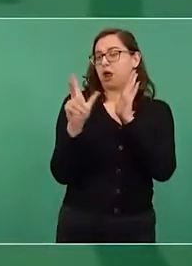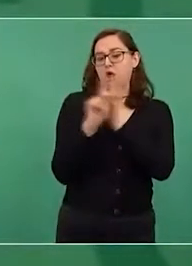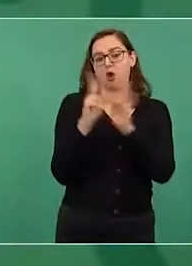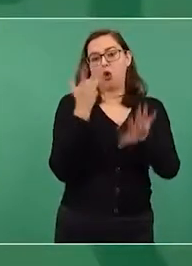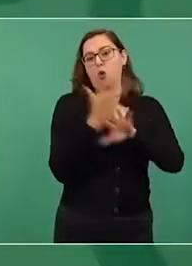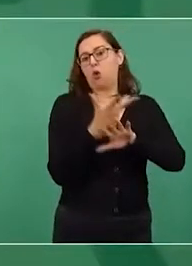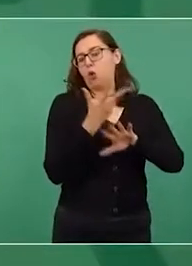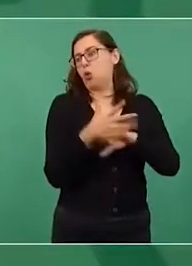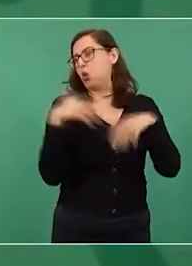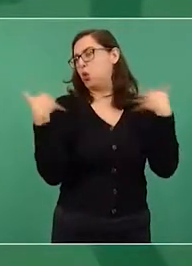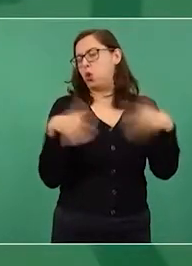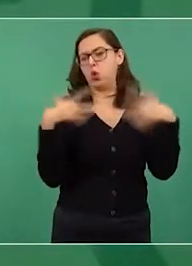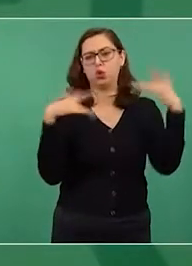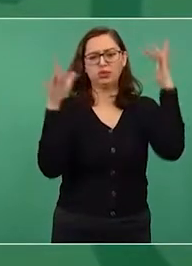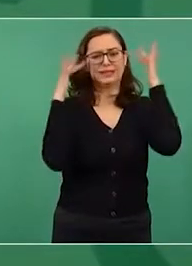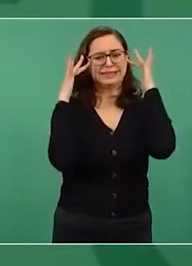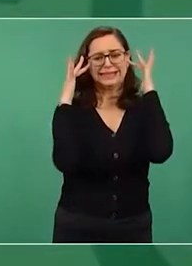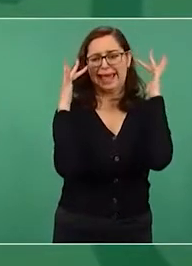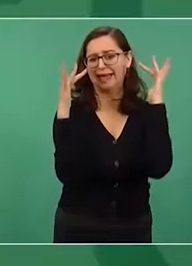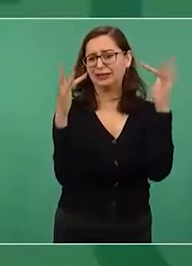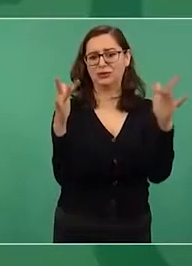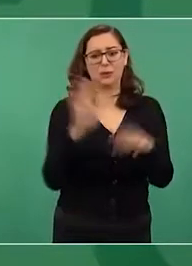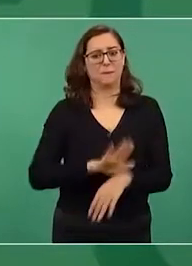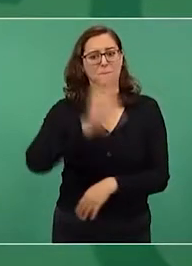la Biblia,